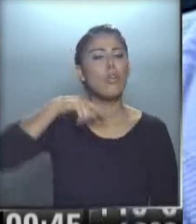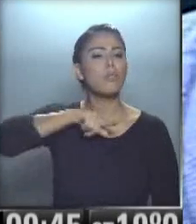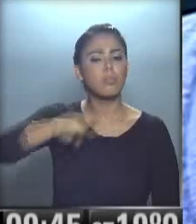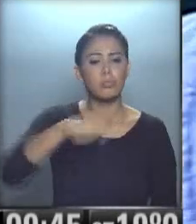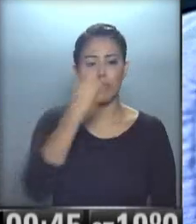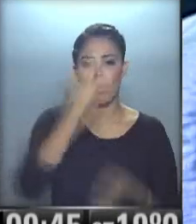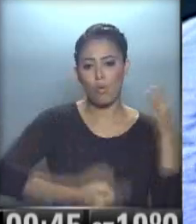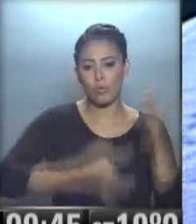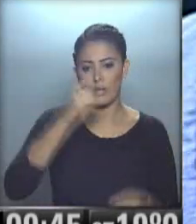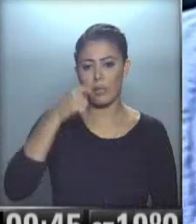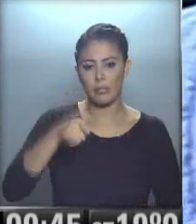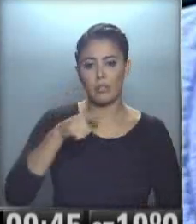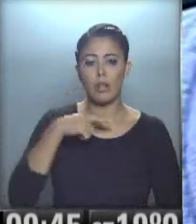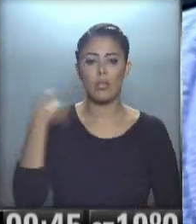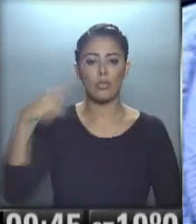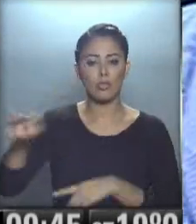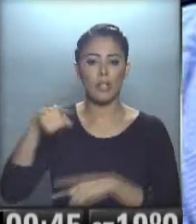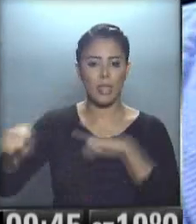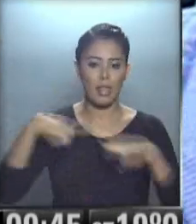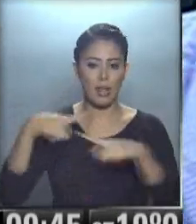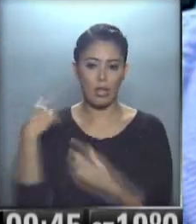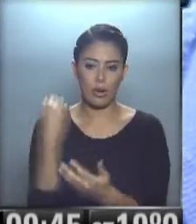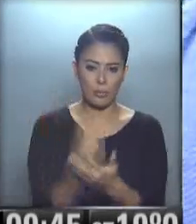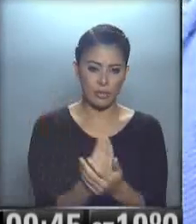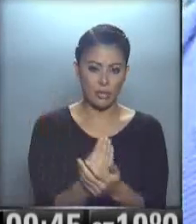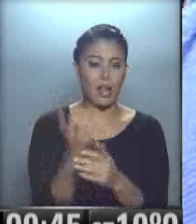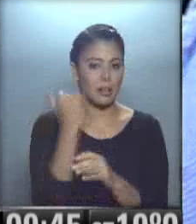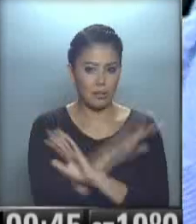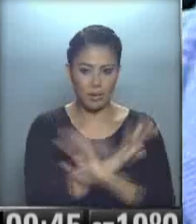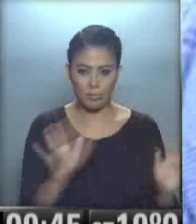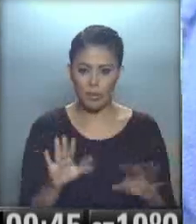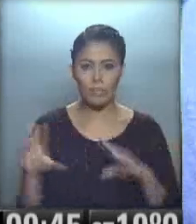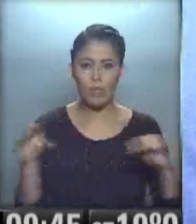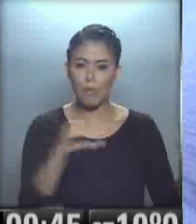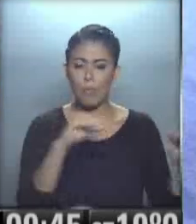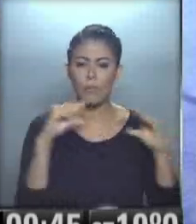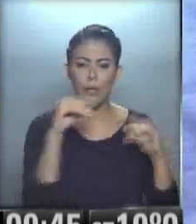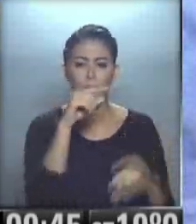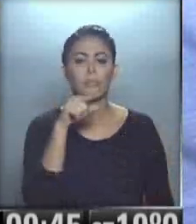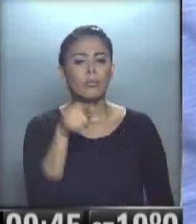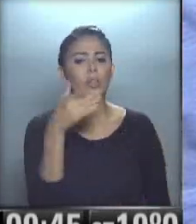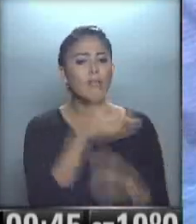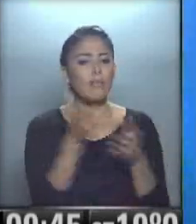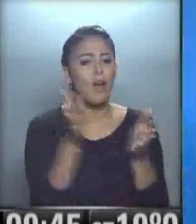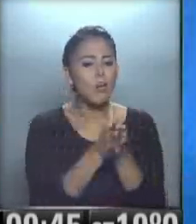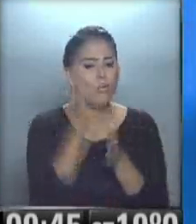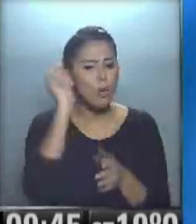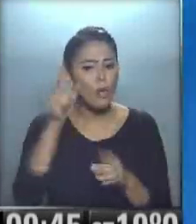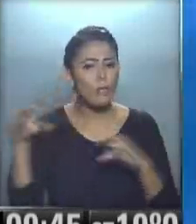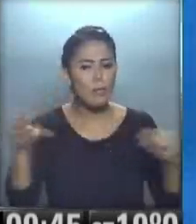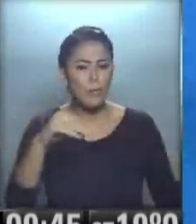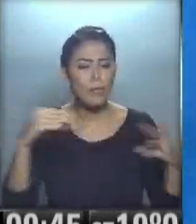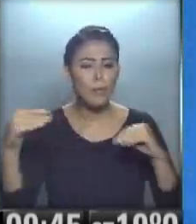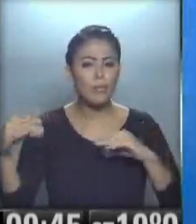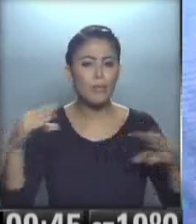justicia penal a nuestros delegados representantes. Eso es todo. ¿No van a ir entonces a reunirse con el juez? ¿No va a haber un